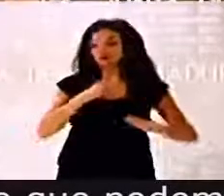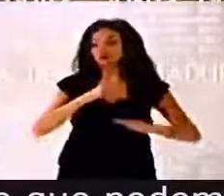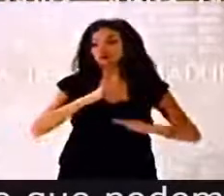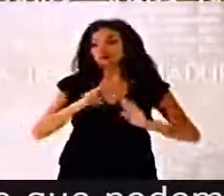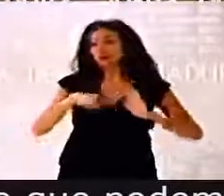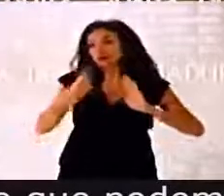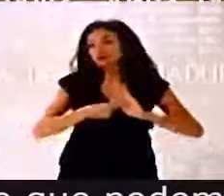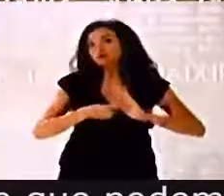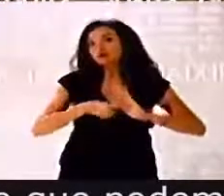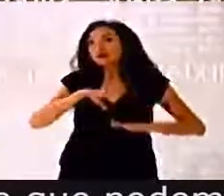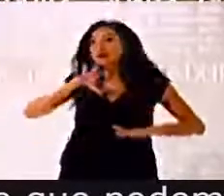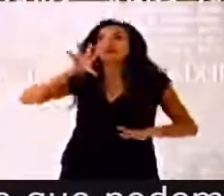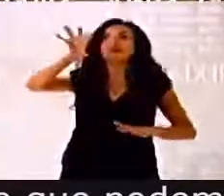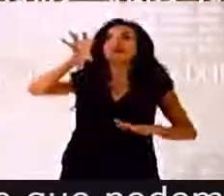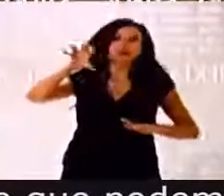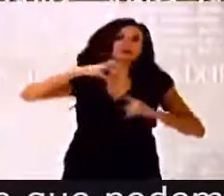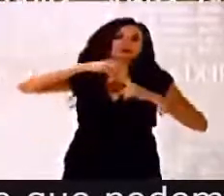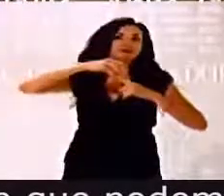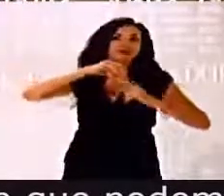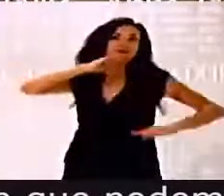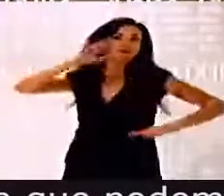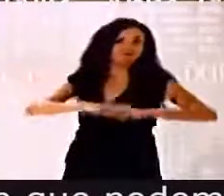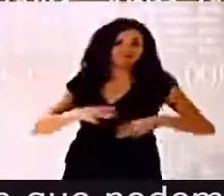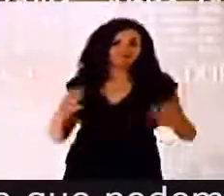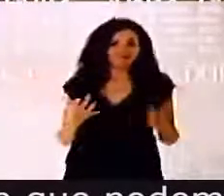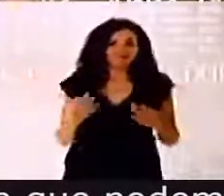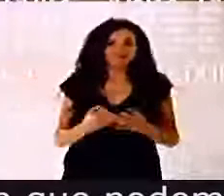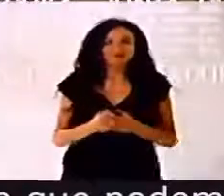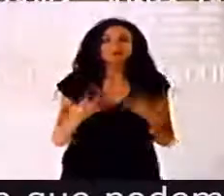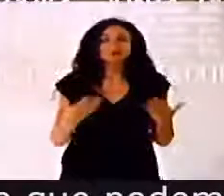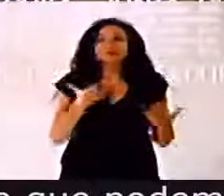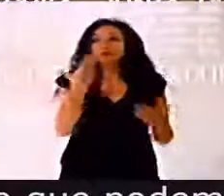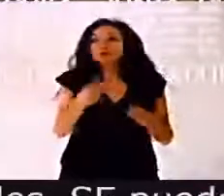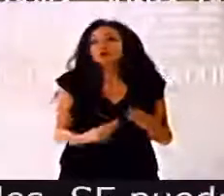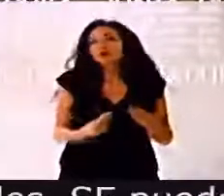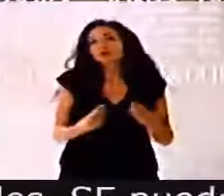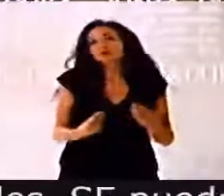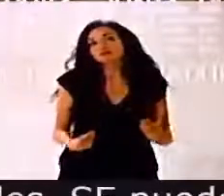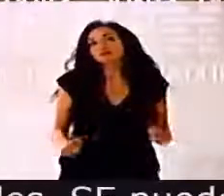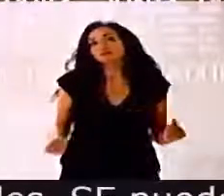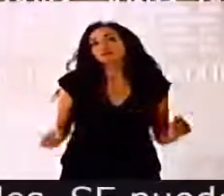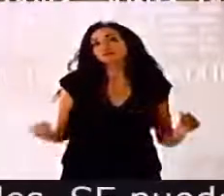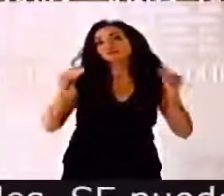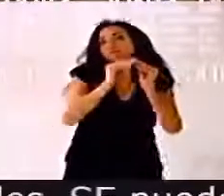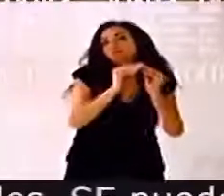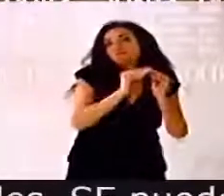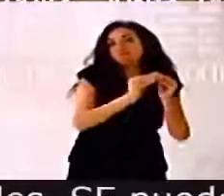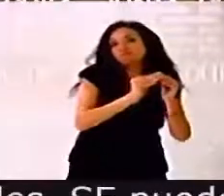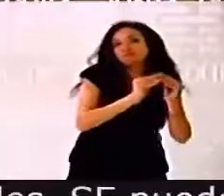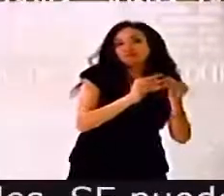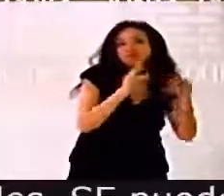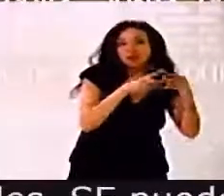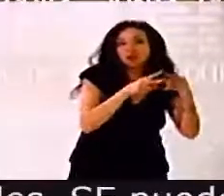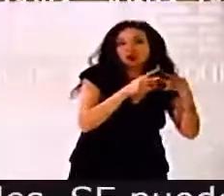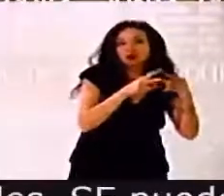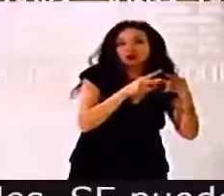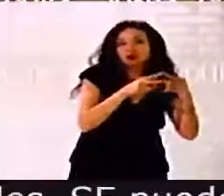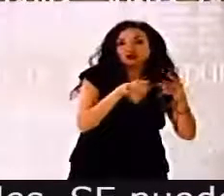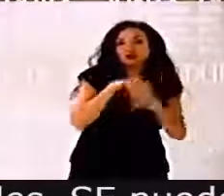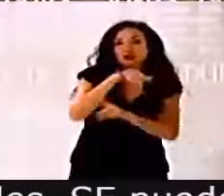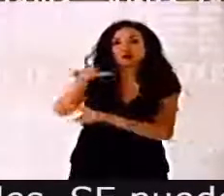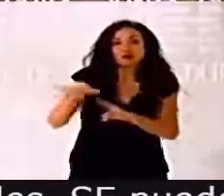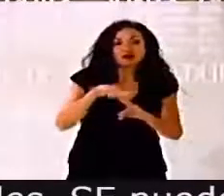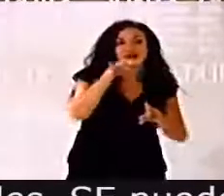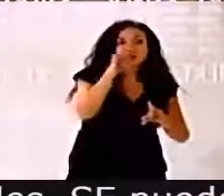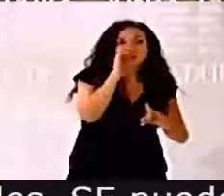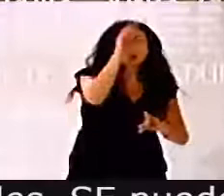motivo, ¿no? Entonces, ¿se pueden conjugar esas dos actividades en la región? Sí, ¿por qué no? ¿Por qué